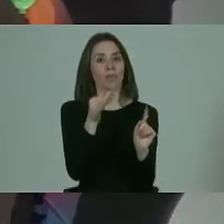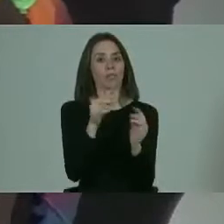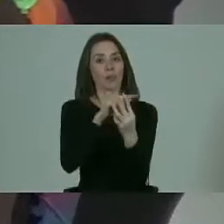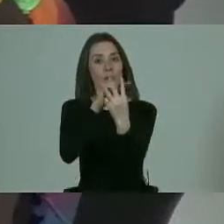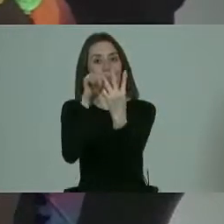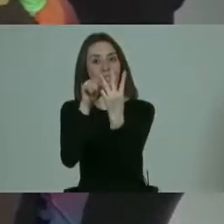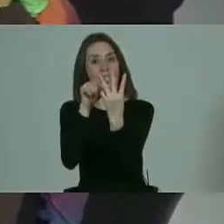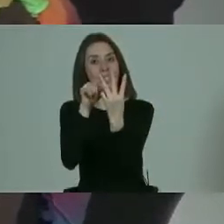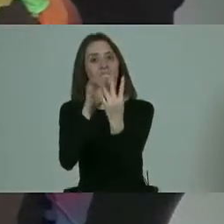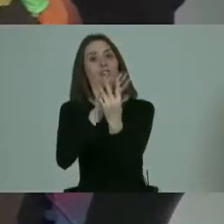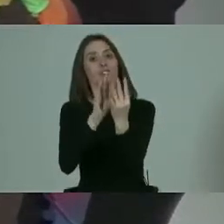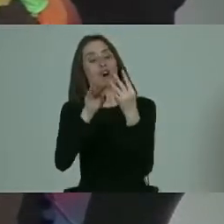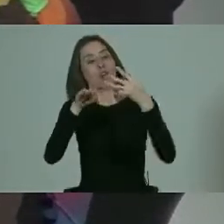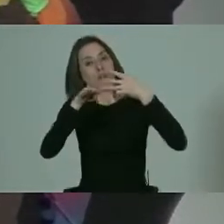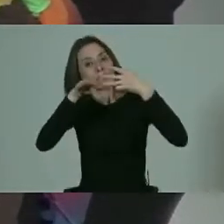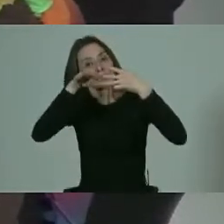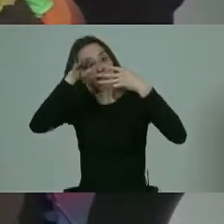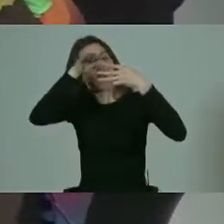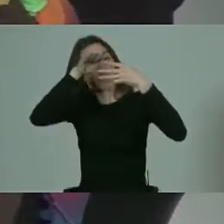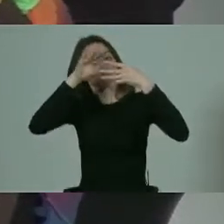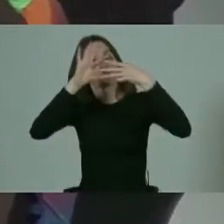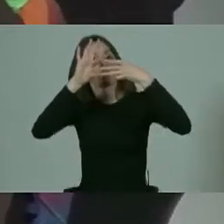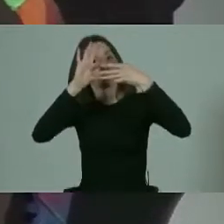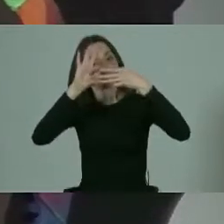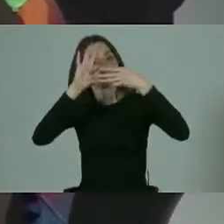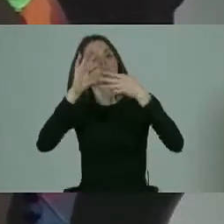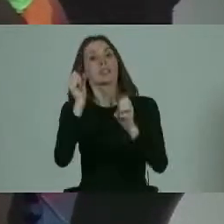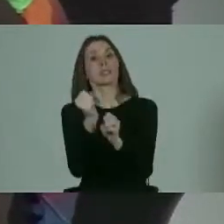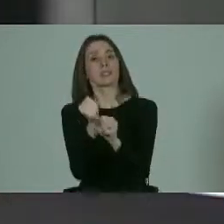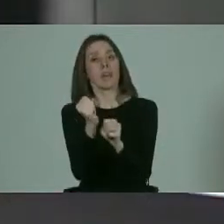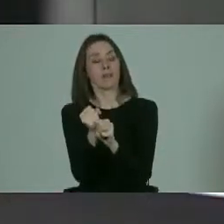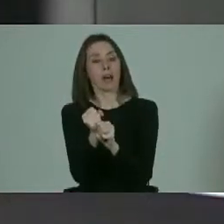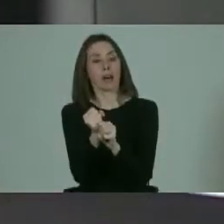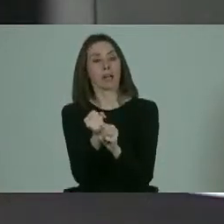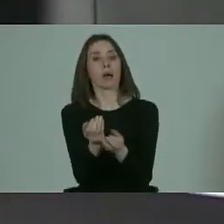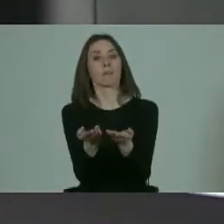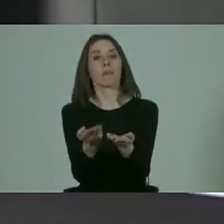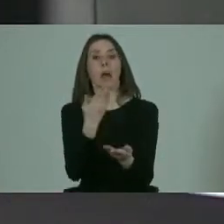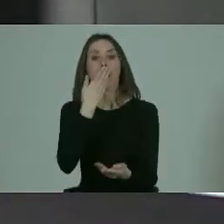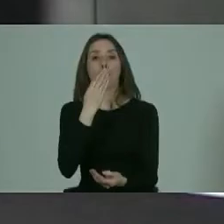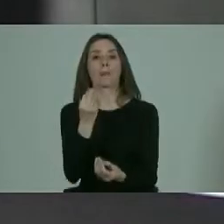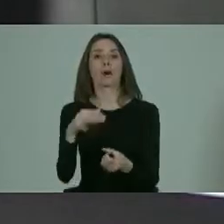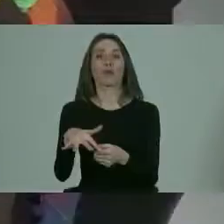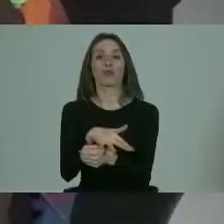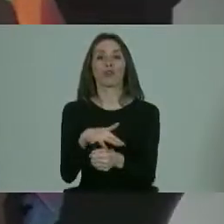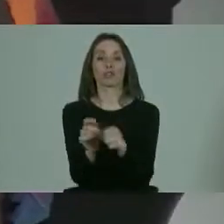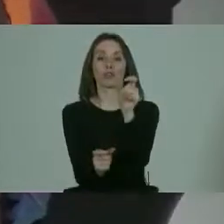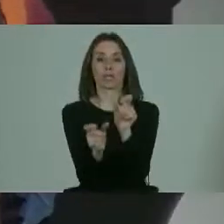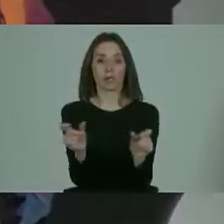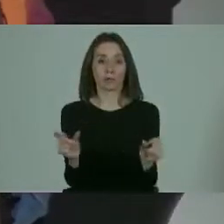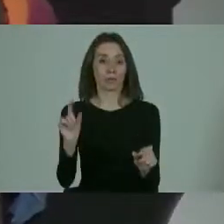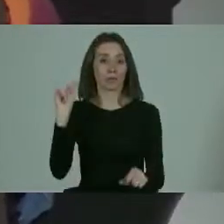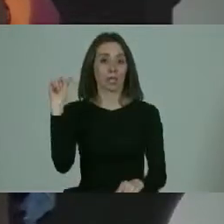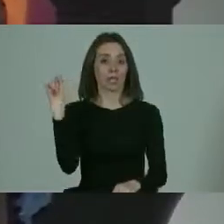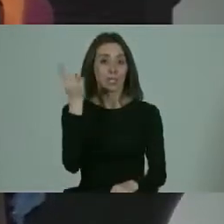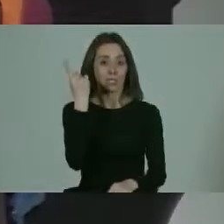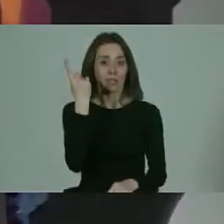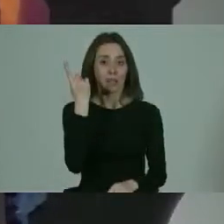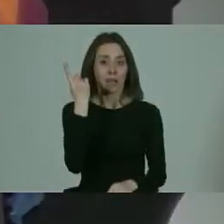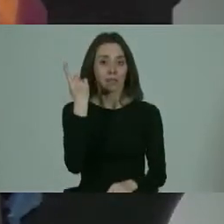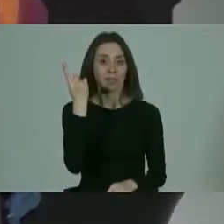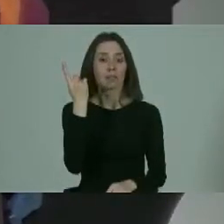trilogía todos los estamentos deben trabajar en pos de una mejoría en las condiciones las personas en general y